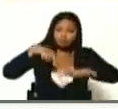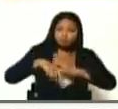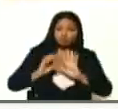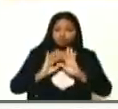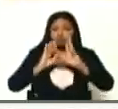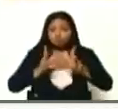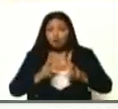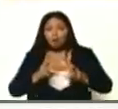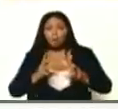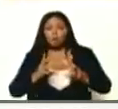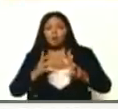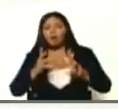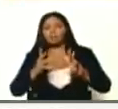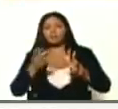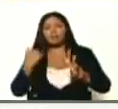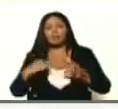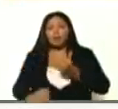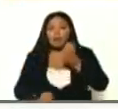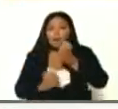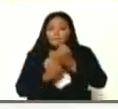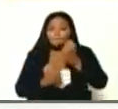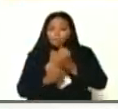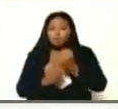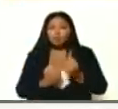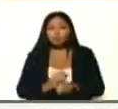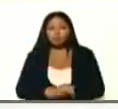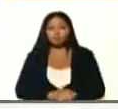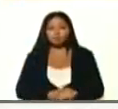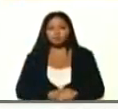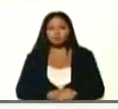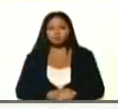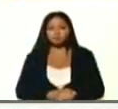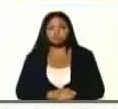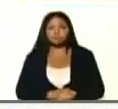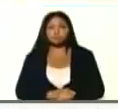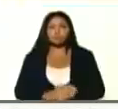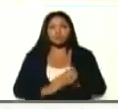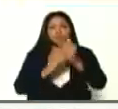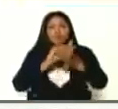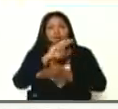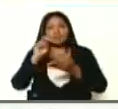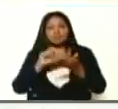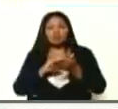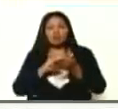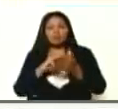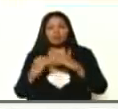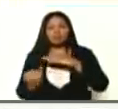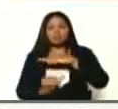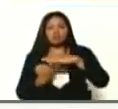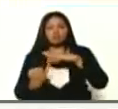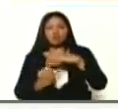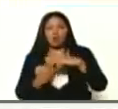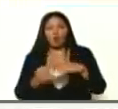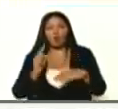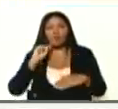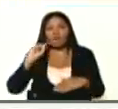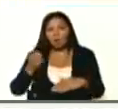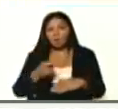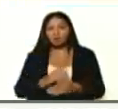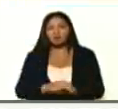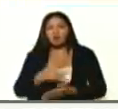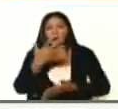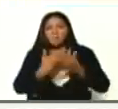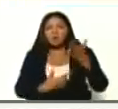contamos con el pleno respaldo de la Directiva Nacional del INTI, que inclusive sacó un